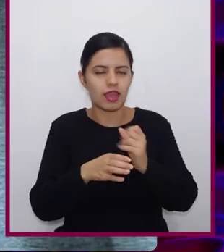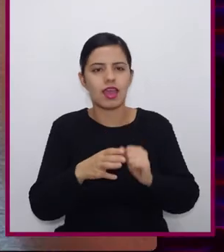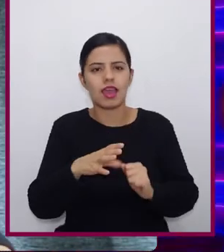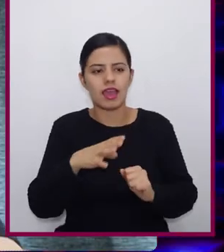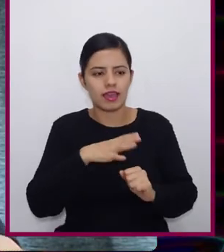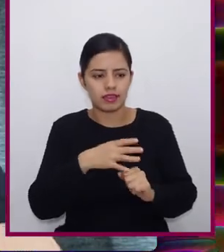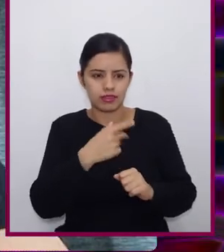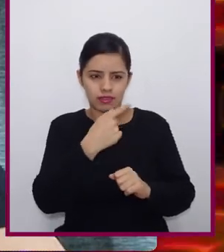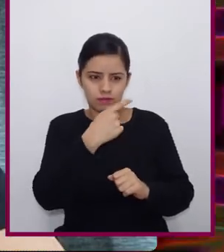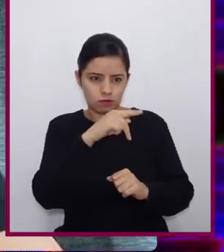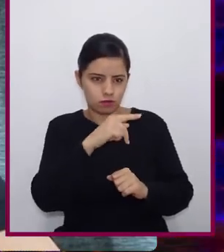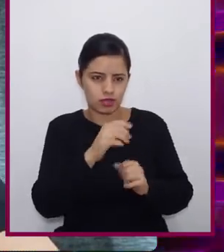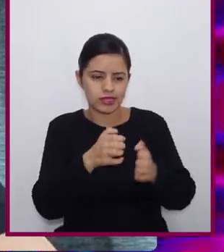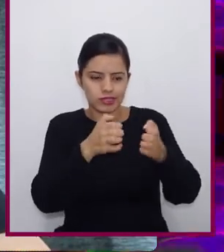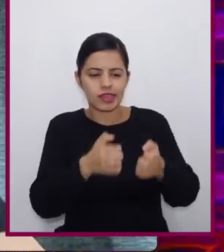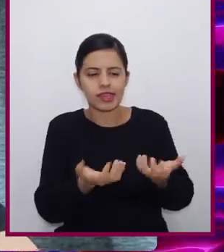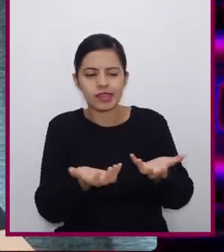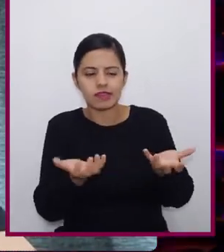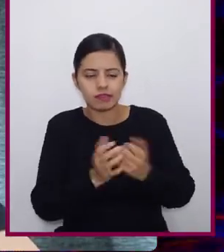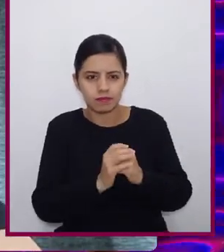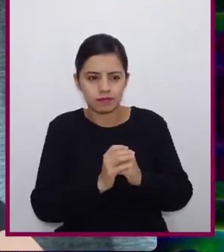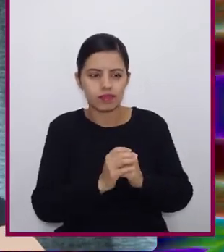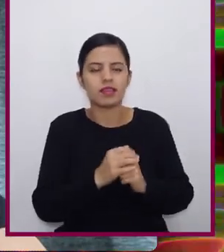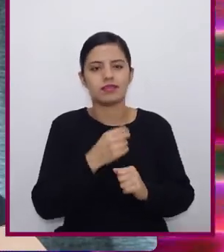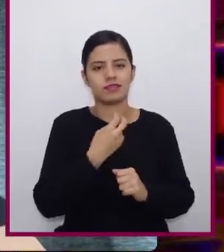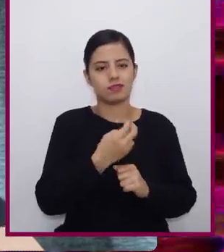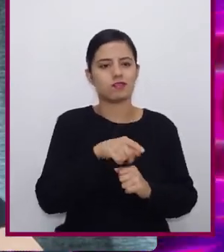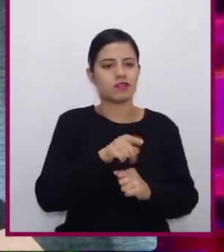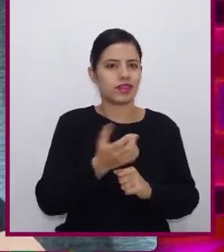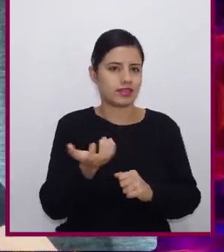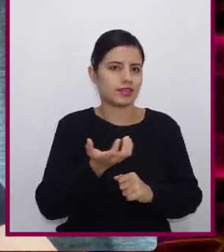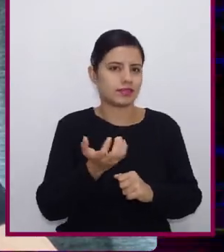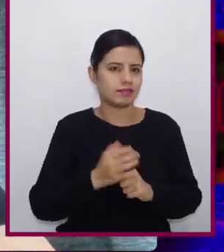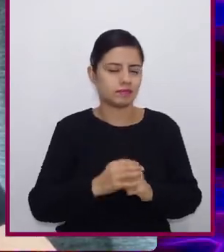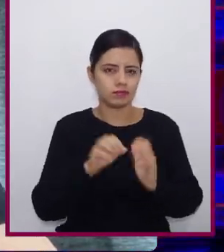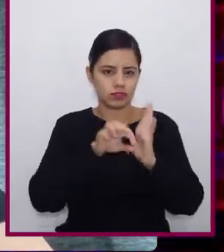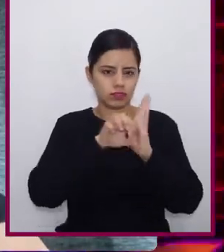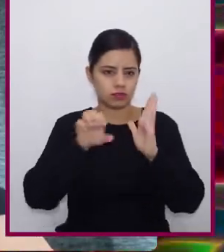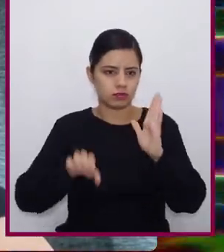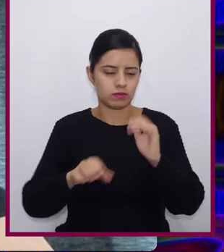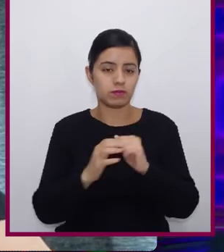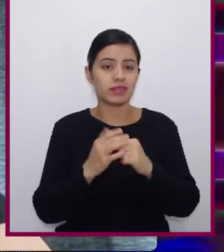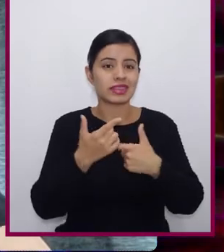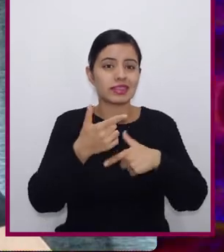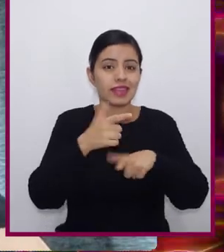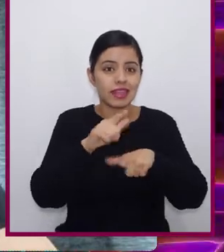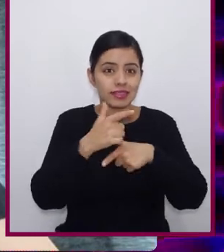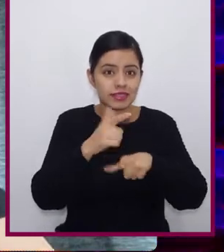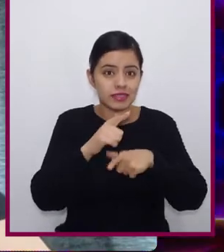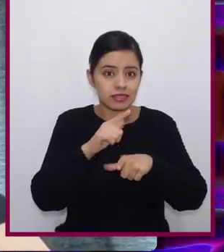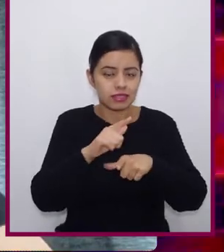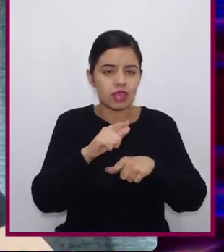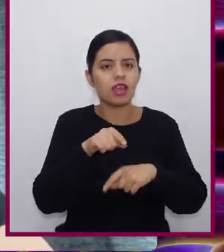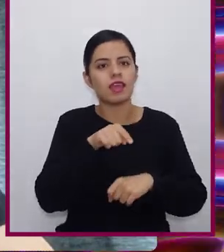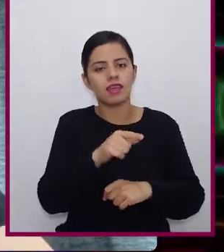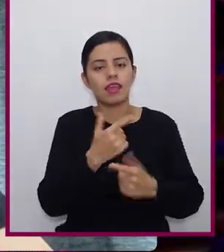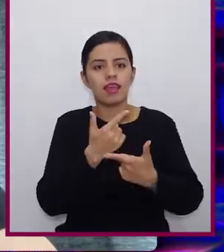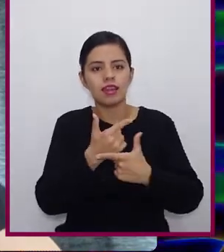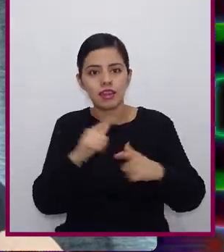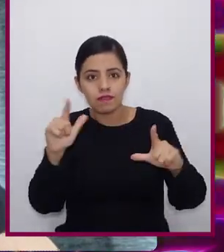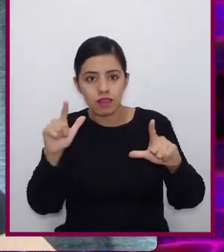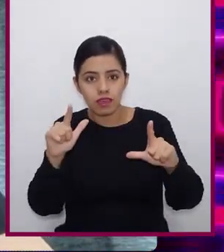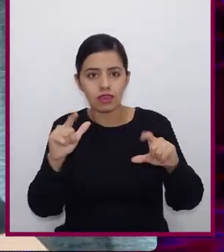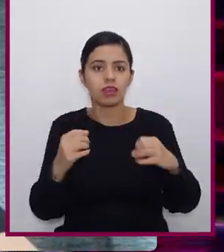que este objeto tiene y los valores actuales de cada una de estas propiedades. Por ejemplo, un taxi está libre,